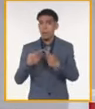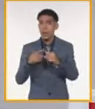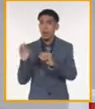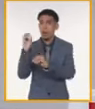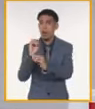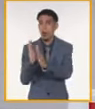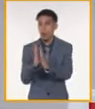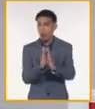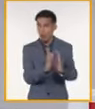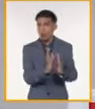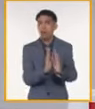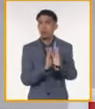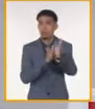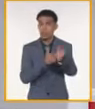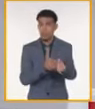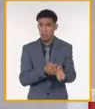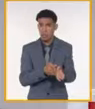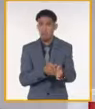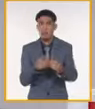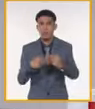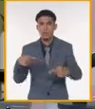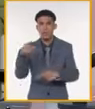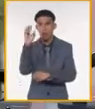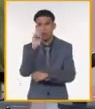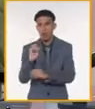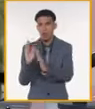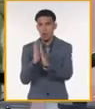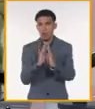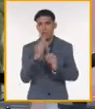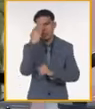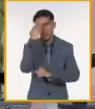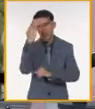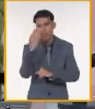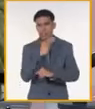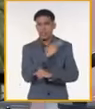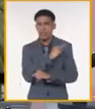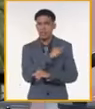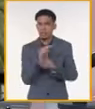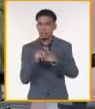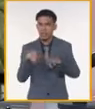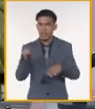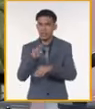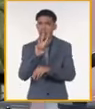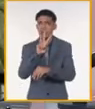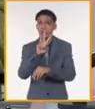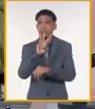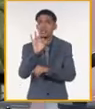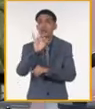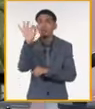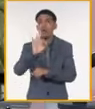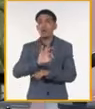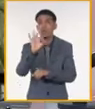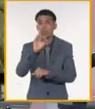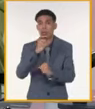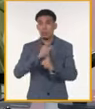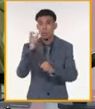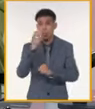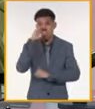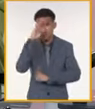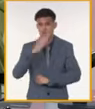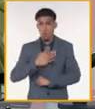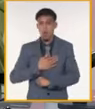que que va que lleva gracias ministra 37 de los trabajadores cubanos eh Son